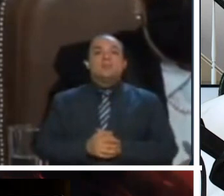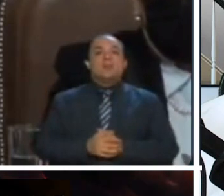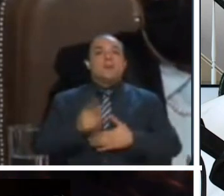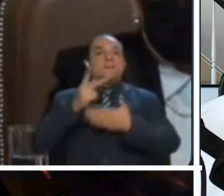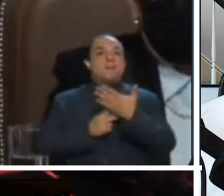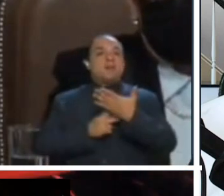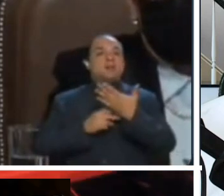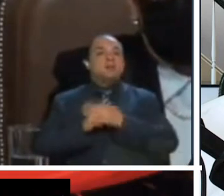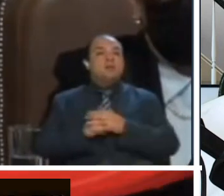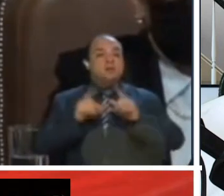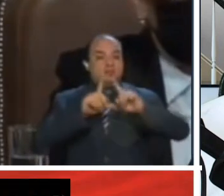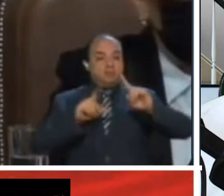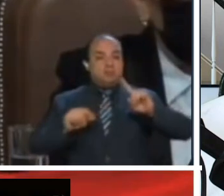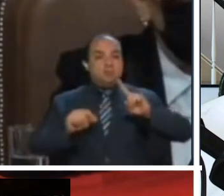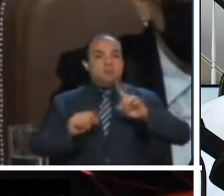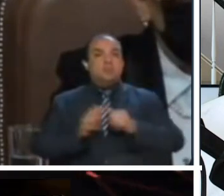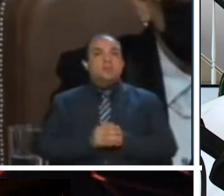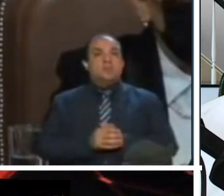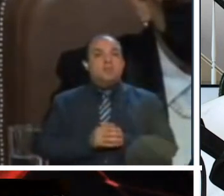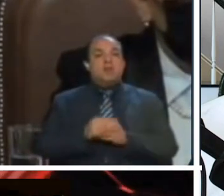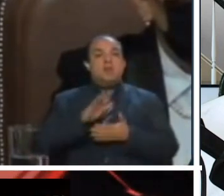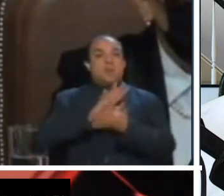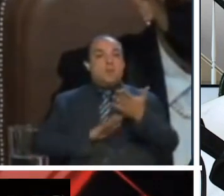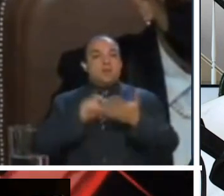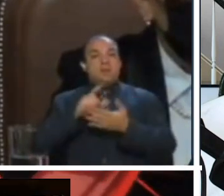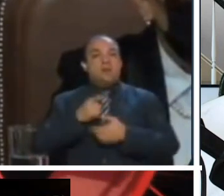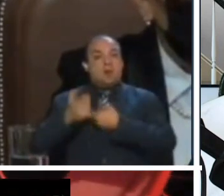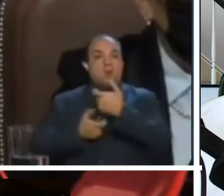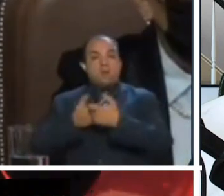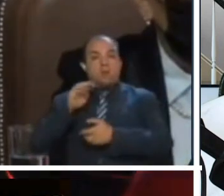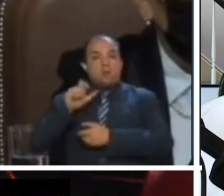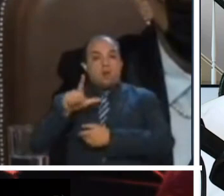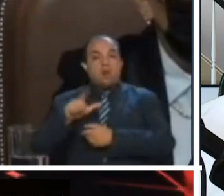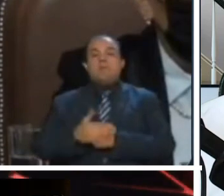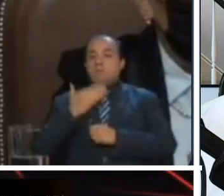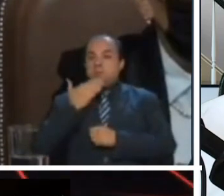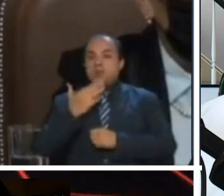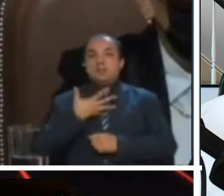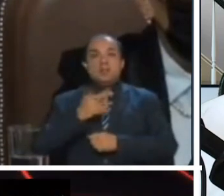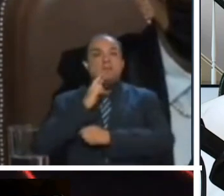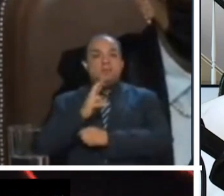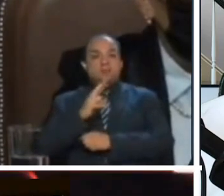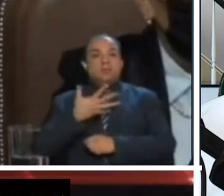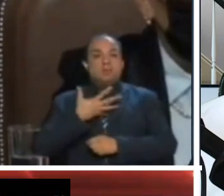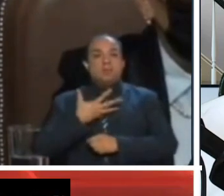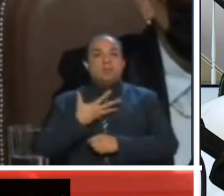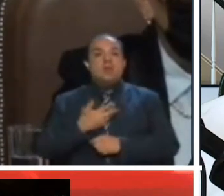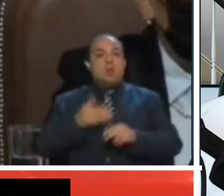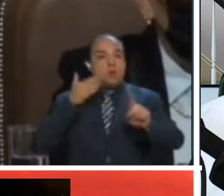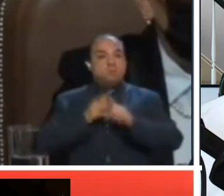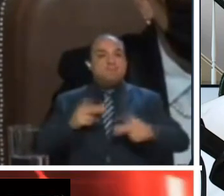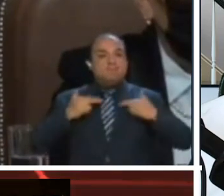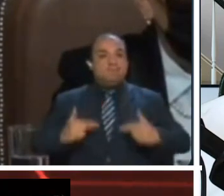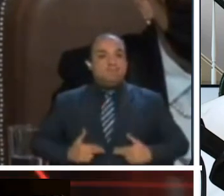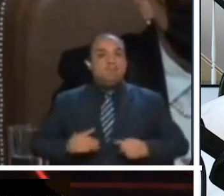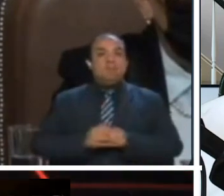de austeridad y economía moral es viable, brinda resultados y tiene un alto sentido humanista. Atiende